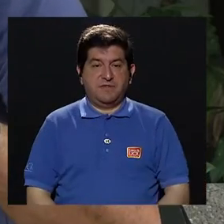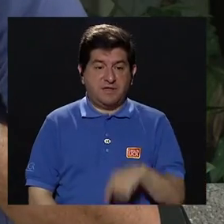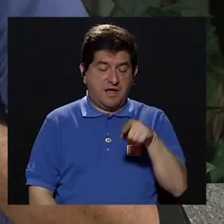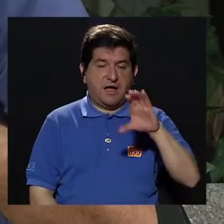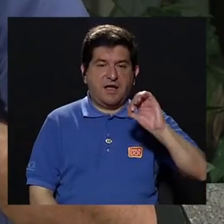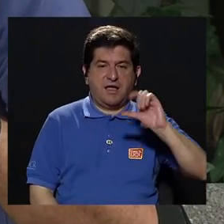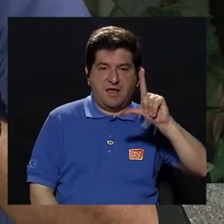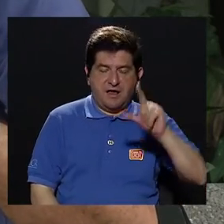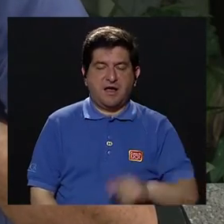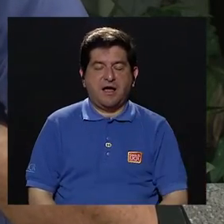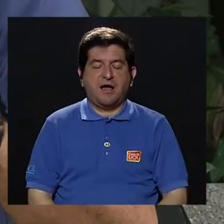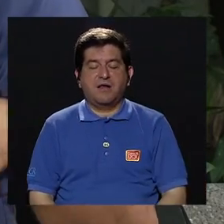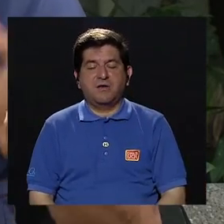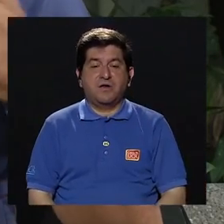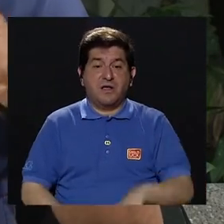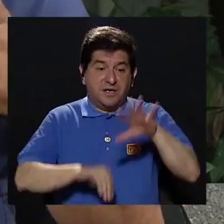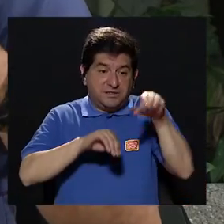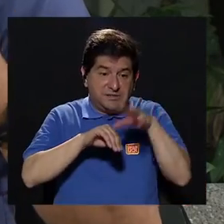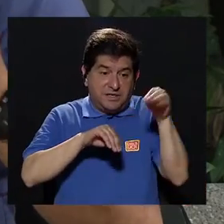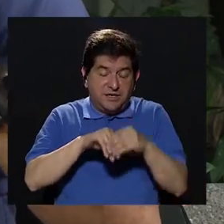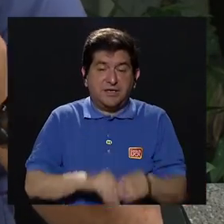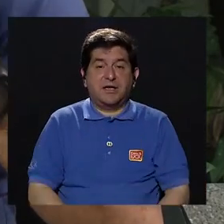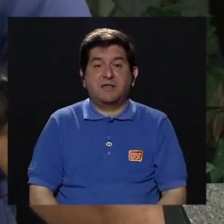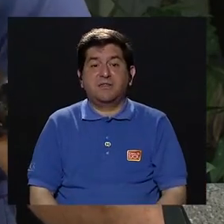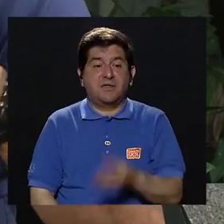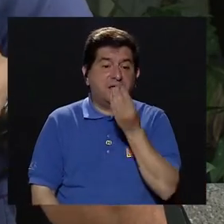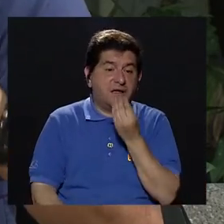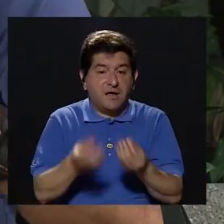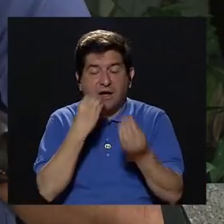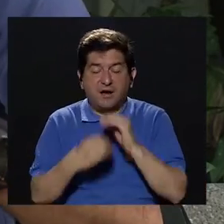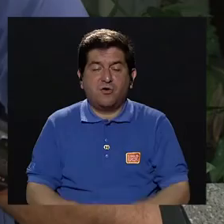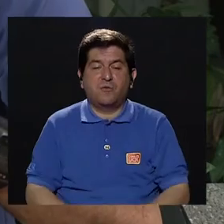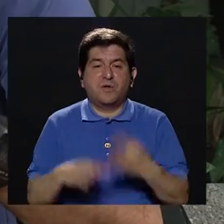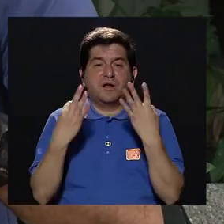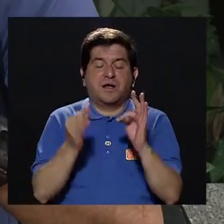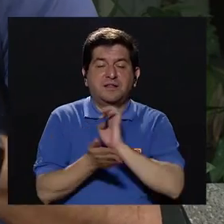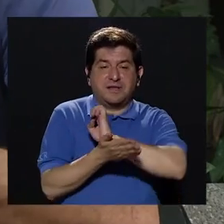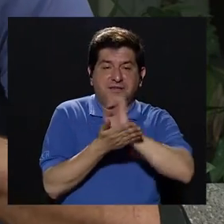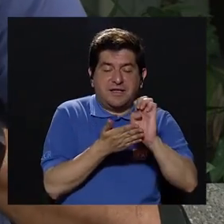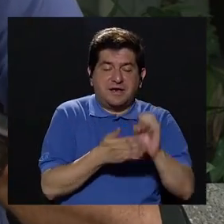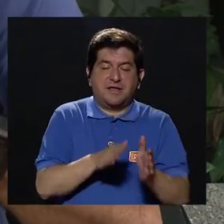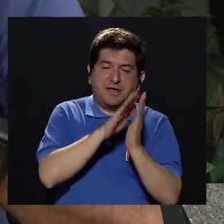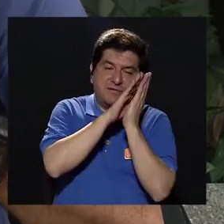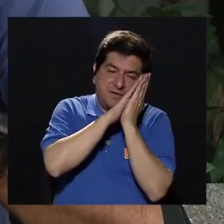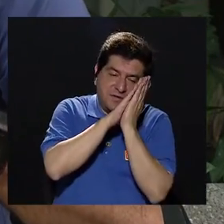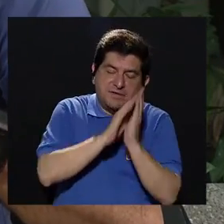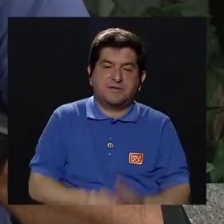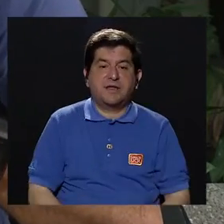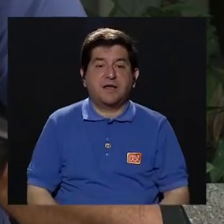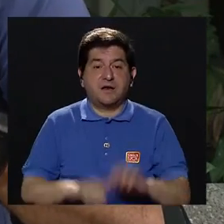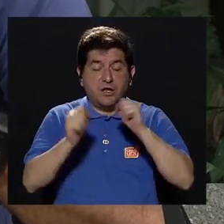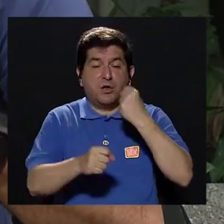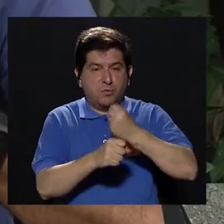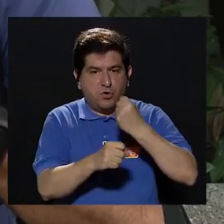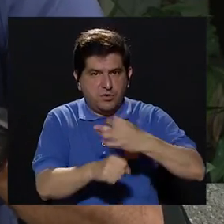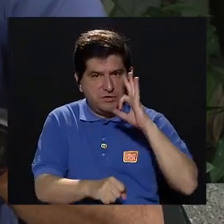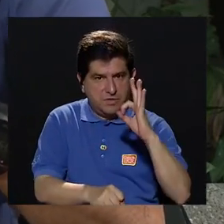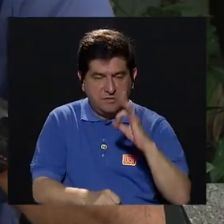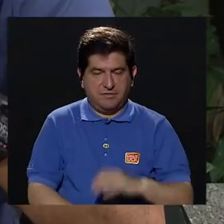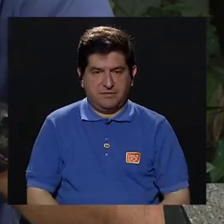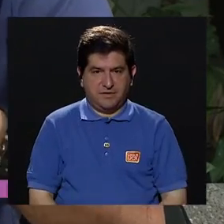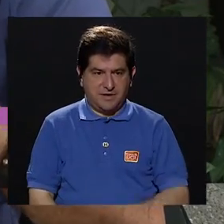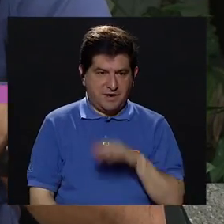que obtuvo en las noches por estar consumiendo para no dormirse y así rendir en un día más largo y poder obtener su